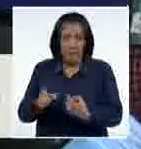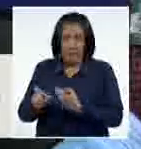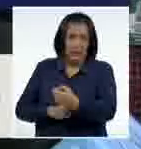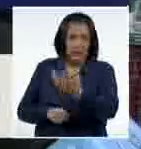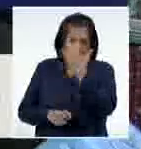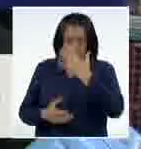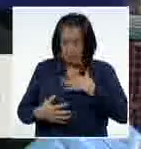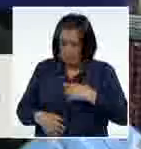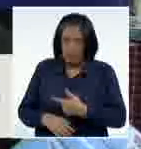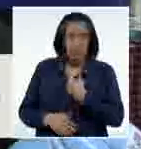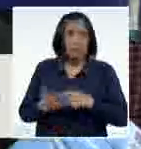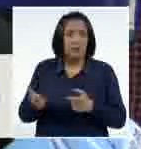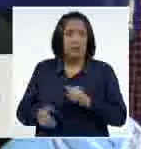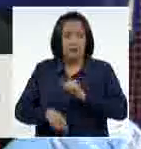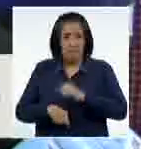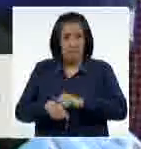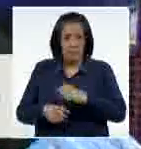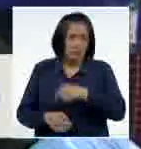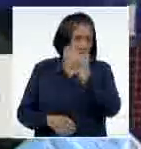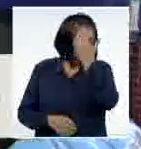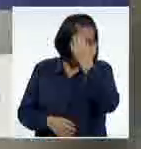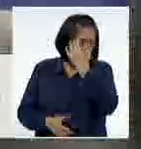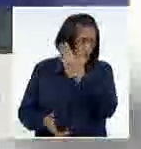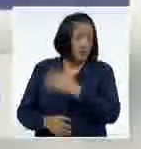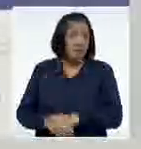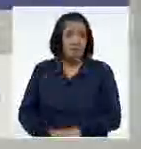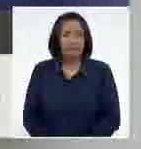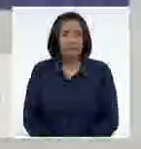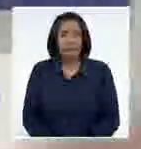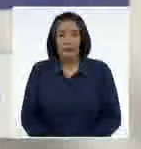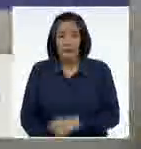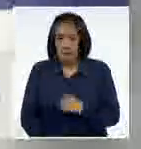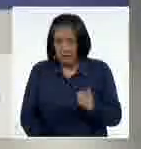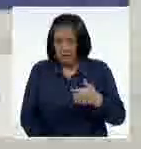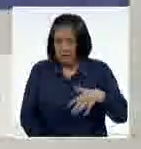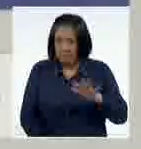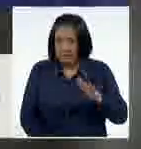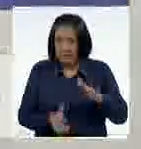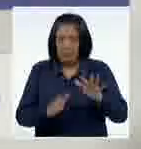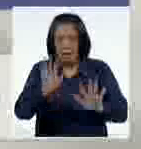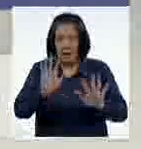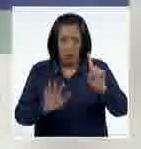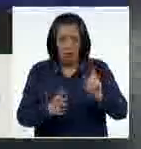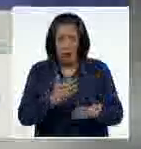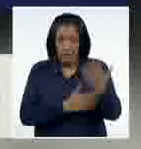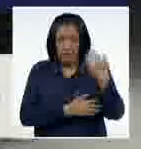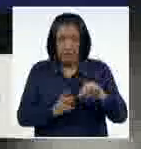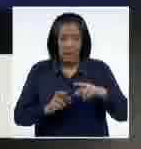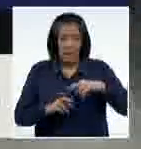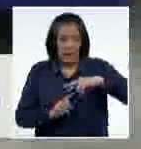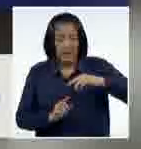diferentes partes del cuerpo, me han caído piedras, lo peor ha sido la cabeza. Ocurrió pasada las 11 de la mañana en los alrededores del